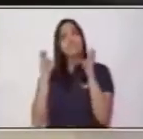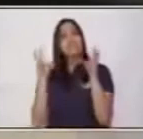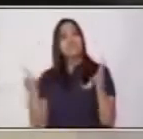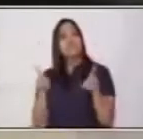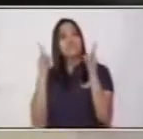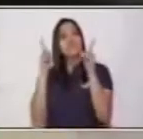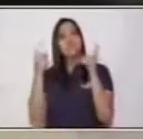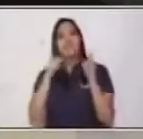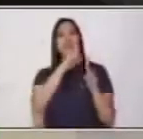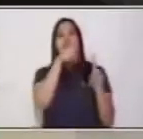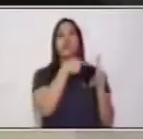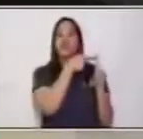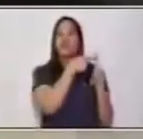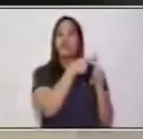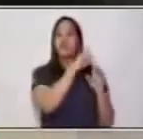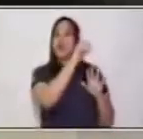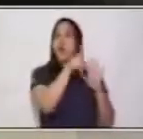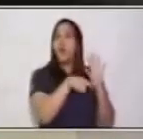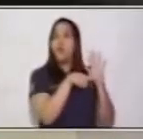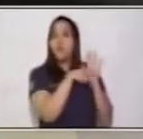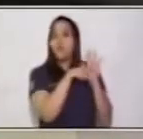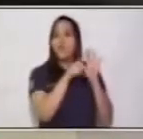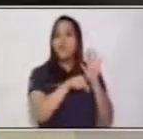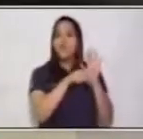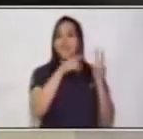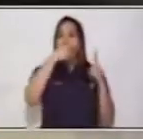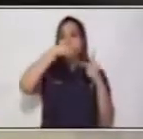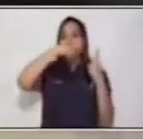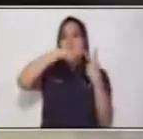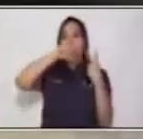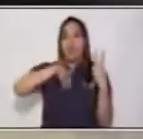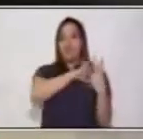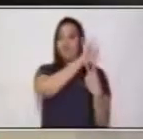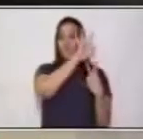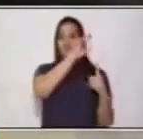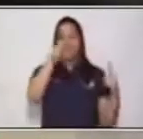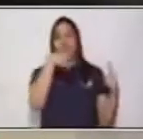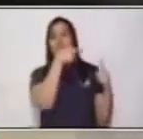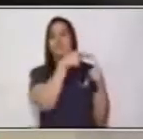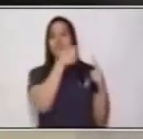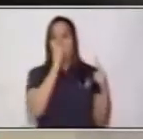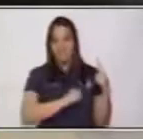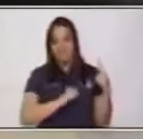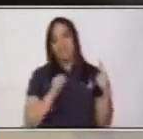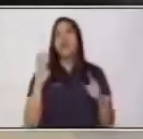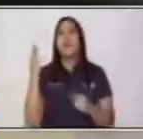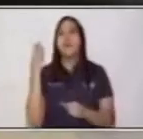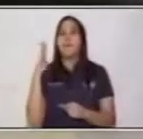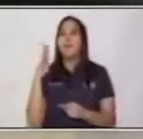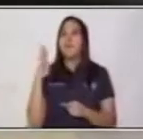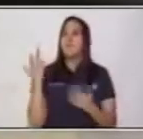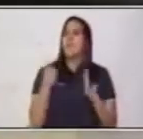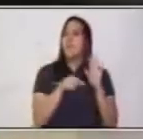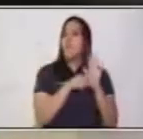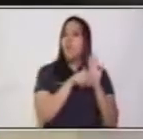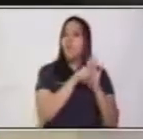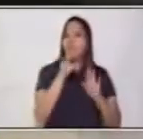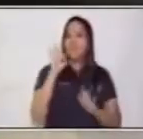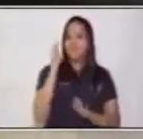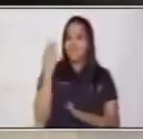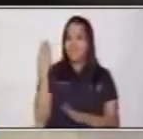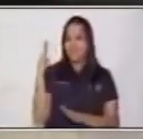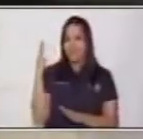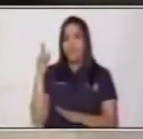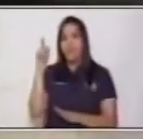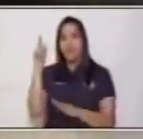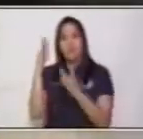de suma o diferencia de cubos perfectos del área de nivel básico para el grado de tercero básico. Si